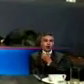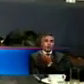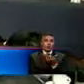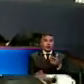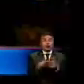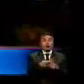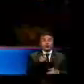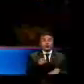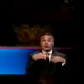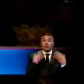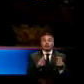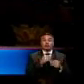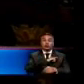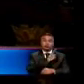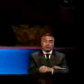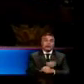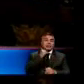que le ha costado mucho esfuerzo